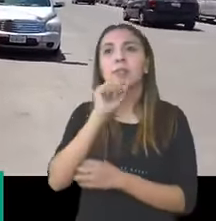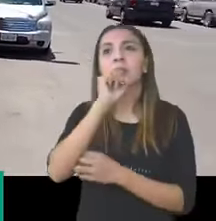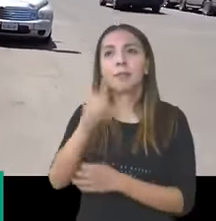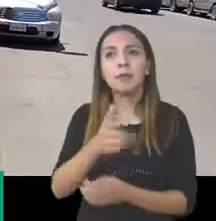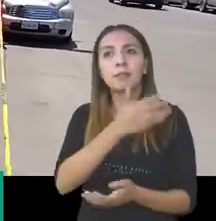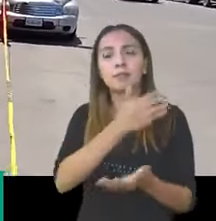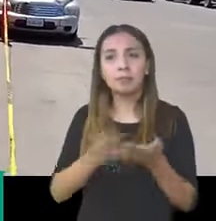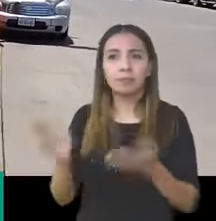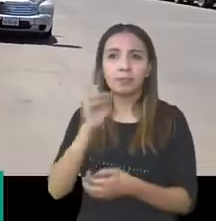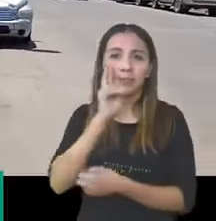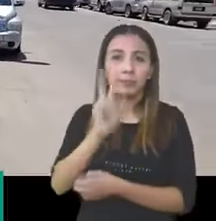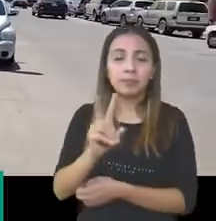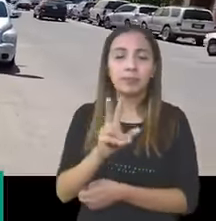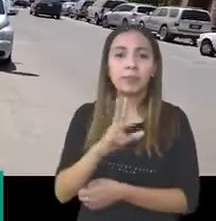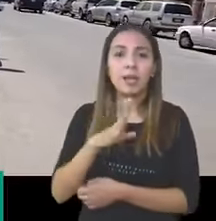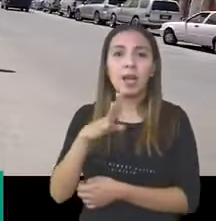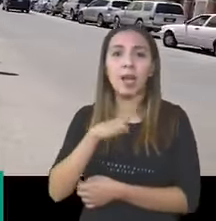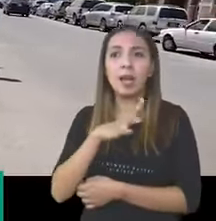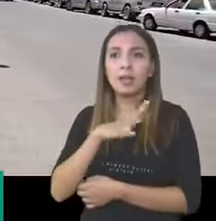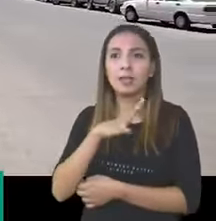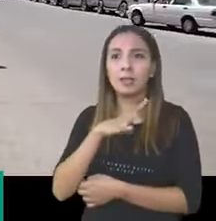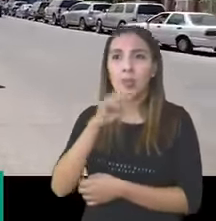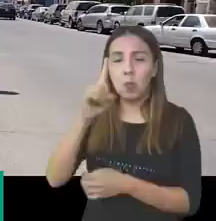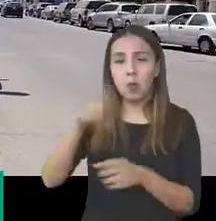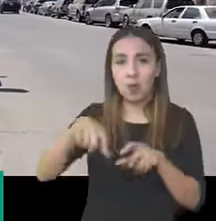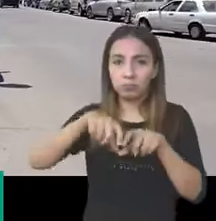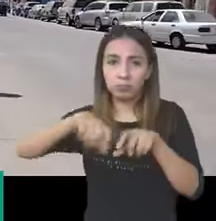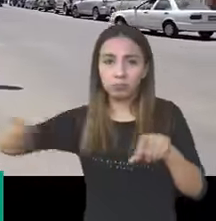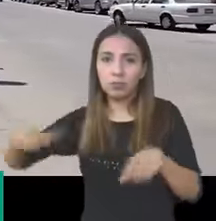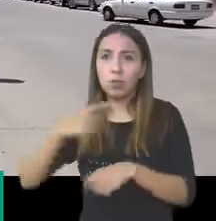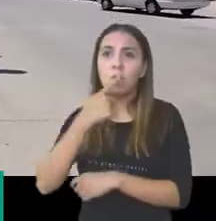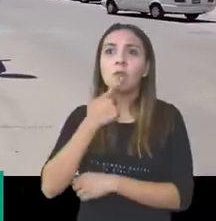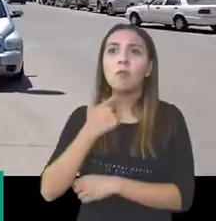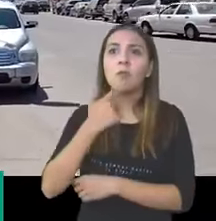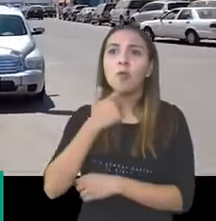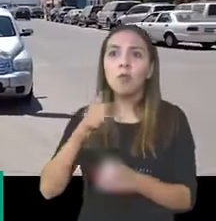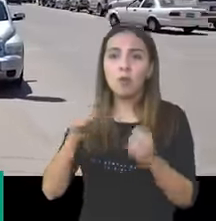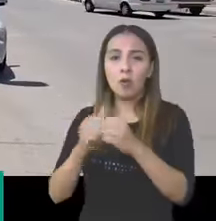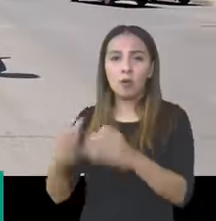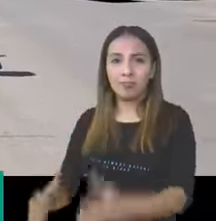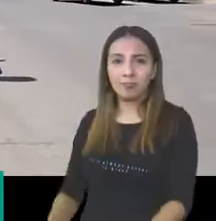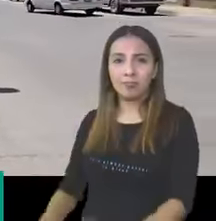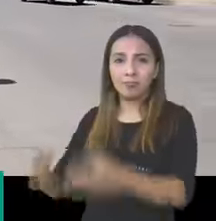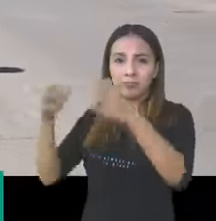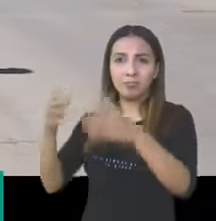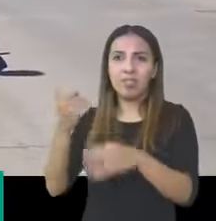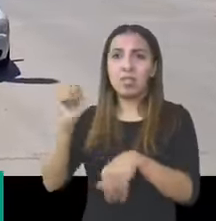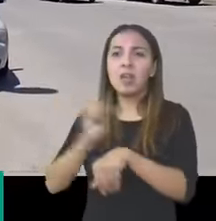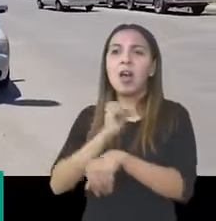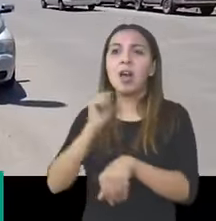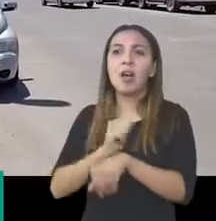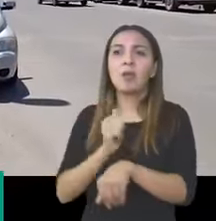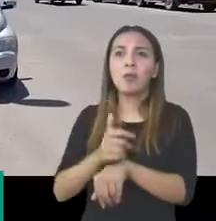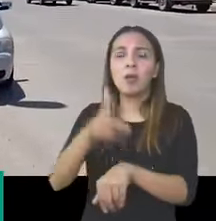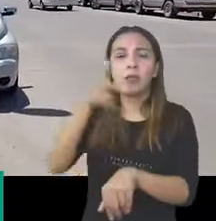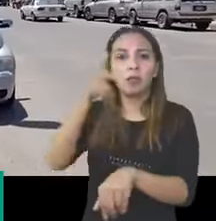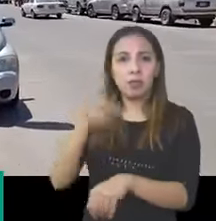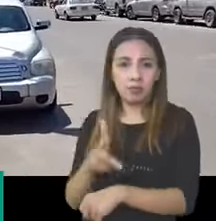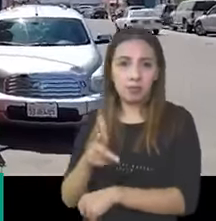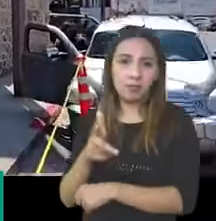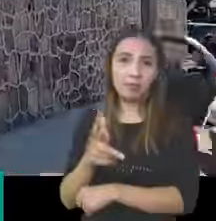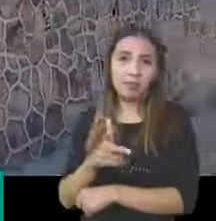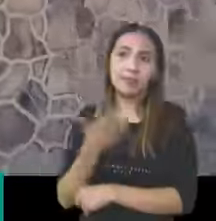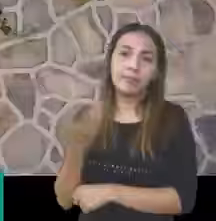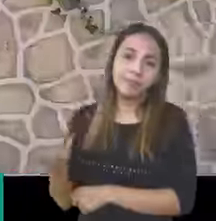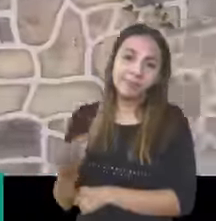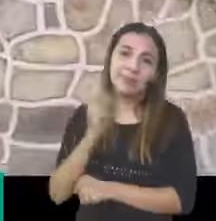hay una zona roja con un hidrante, hay un vehículo estacionado ahí, y pues también yo creo que la